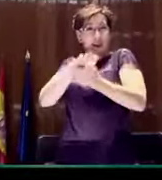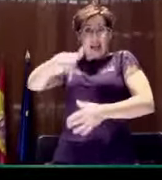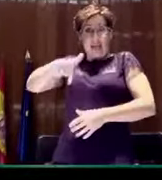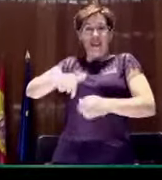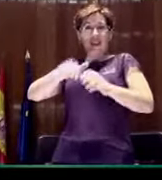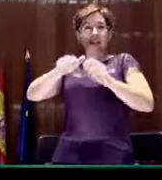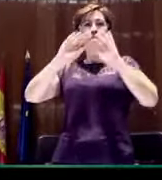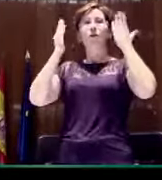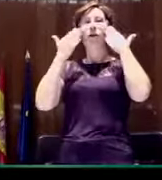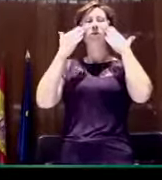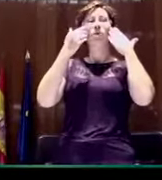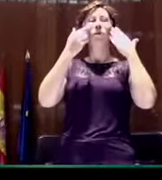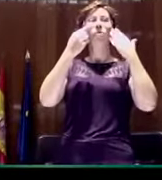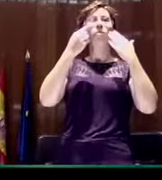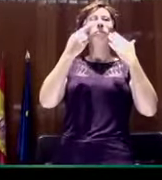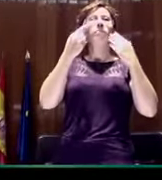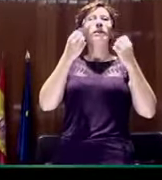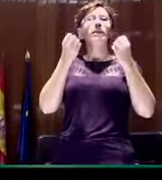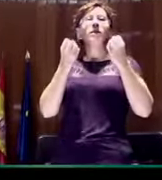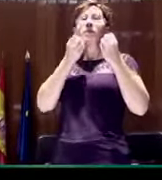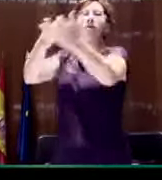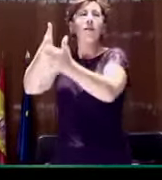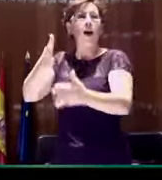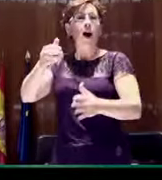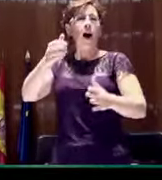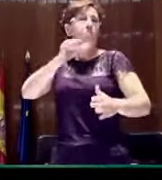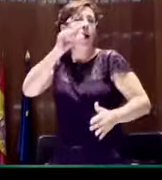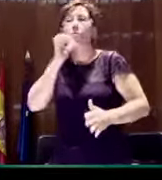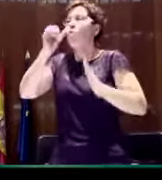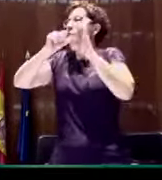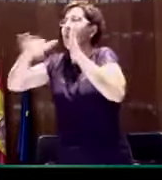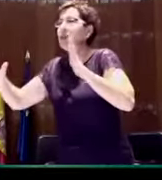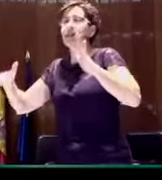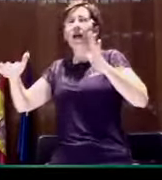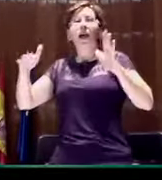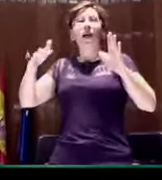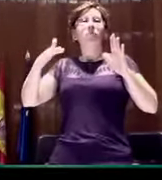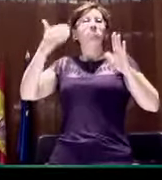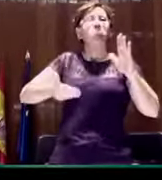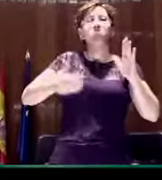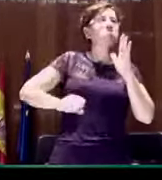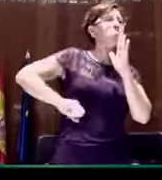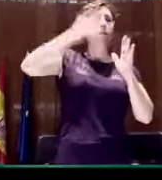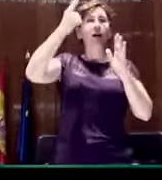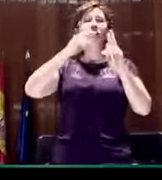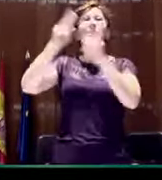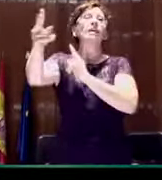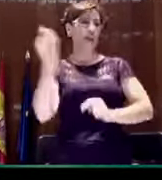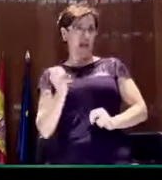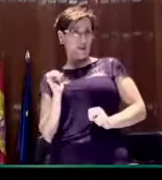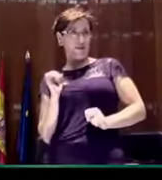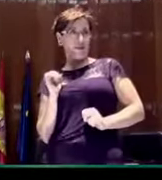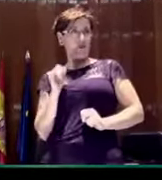al CNLSE? ¿Qué es lo más urgente, lo más importante, por donde tienen que empezar? Y vamos a ver si las propuestas que ustedes hacen ahora